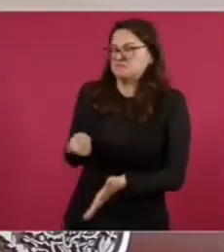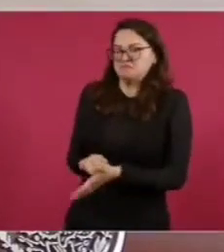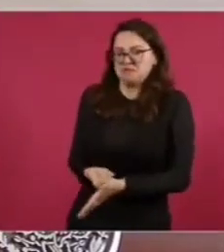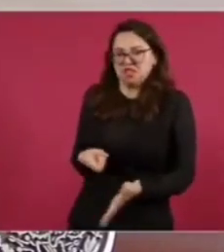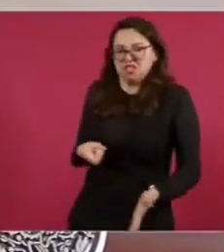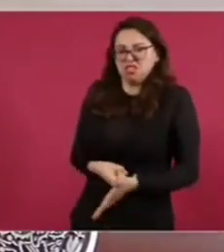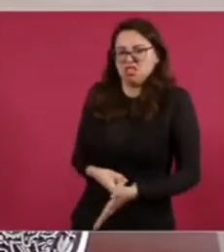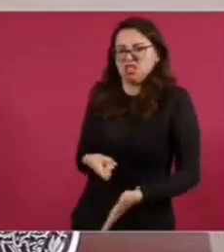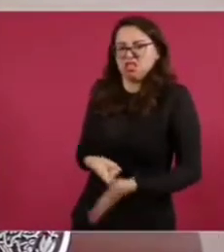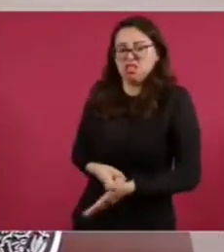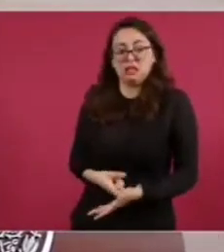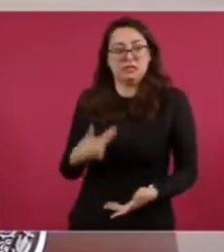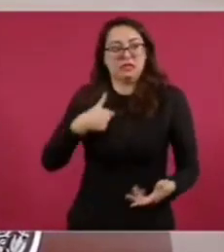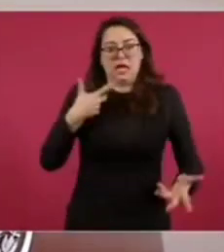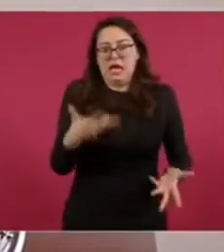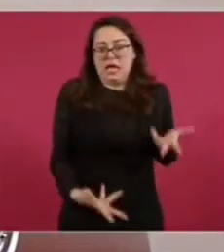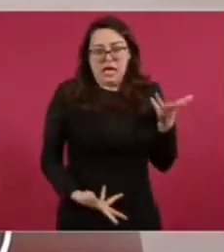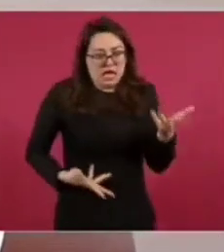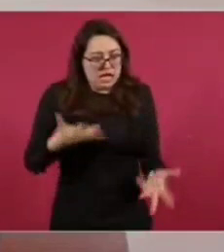arrinconado